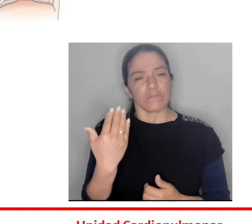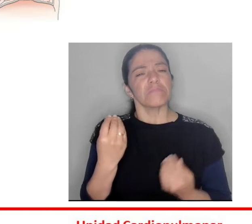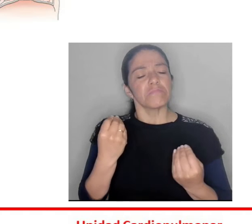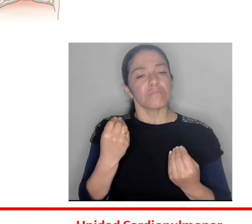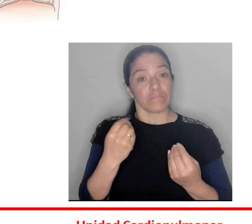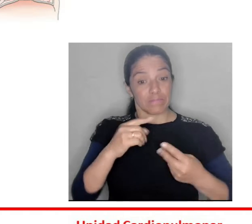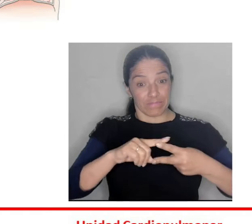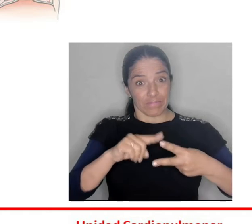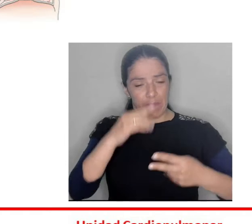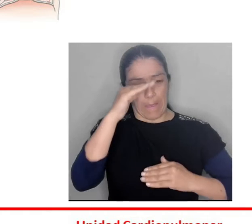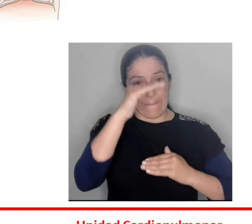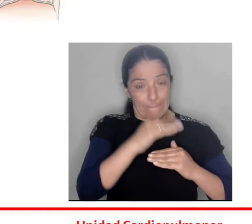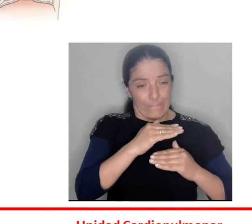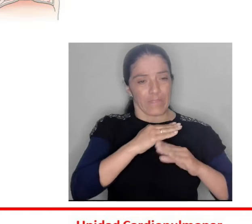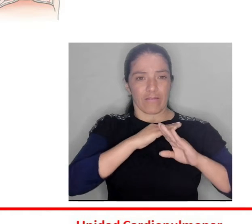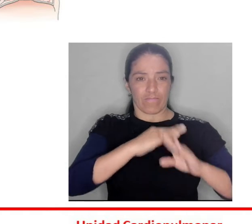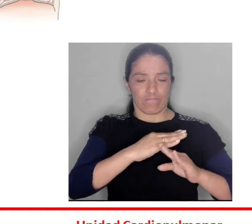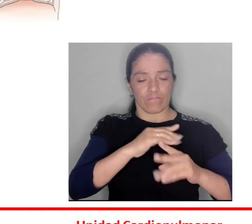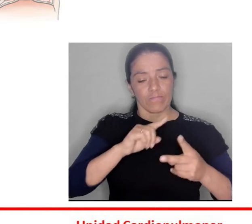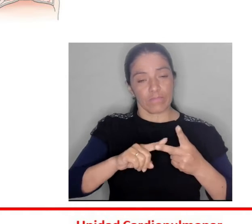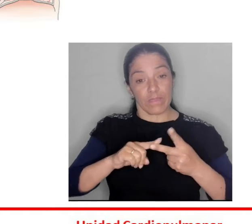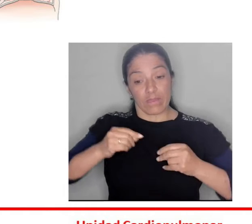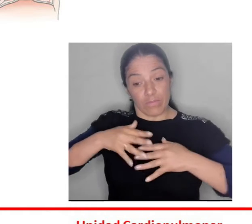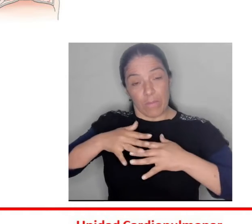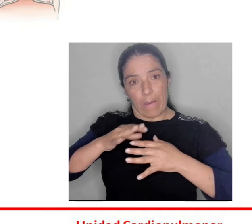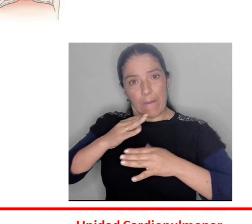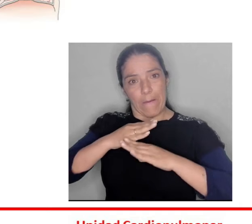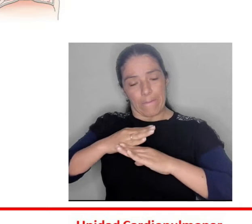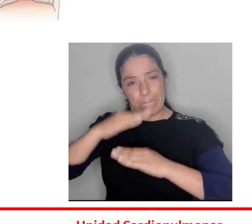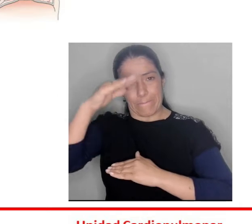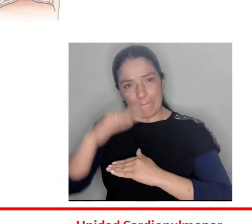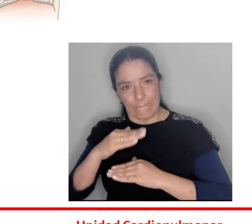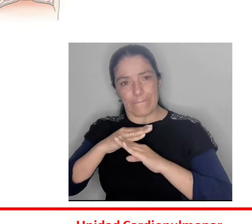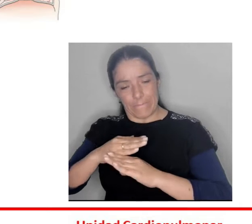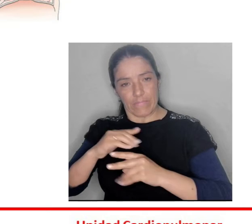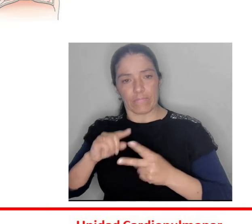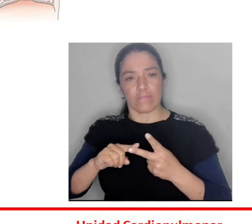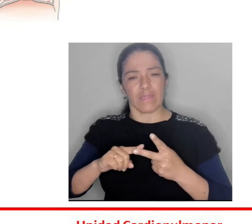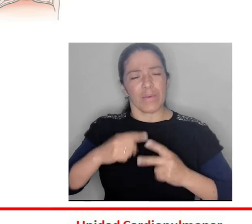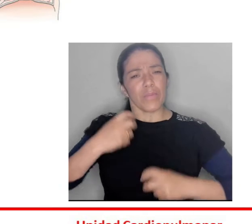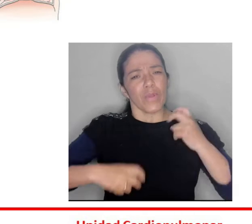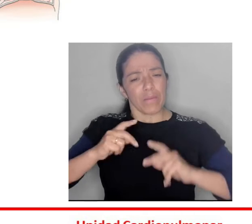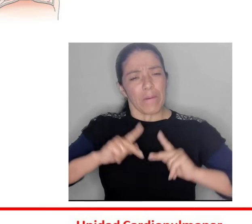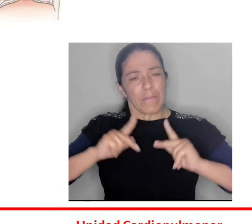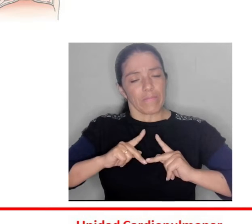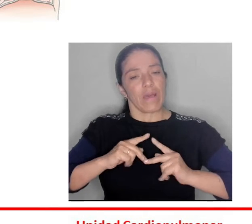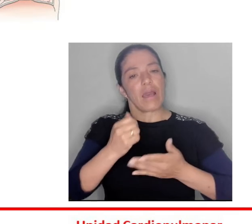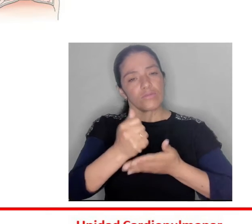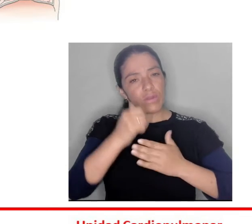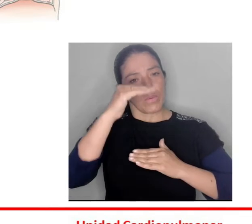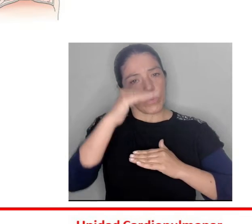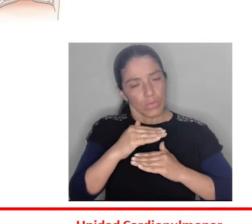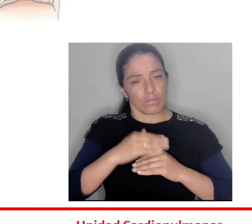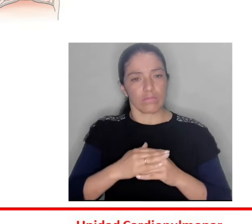es tratar o prevenir la hipoxemia, tratar la hipertensión pulmonar, reducir el trabajo respiratorio